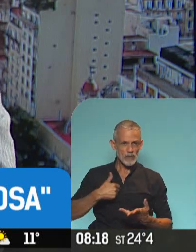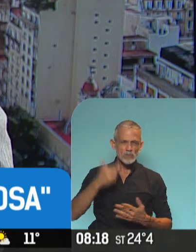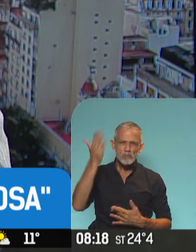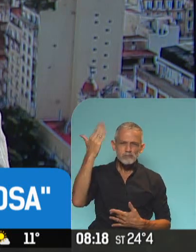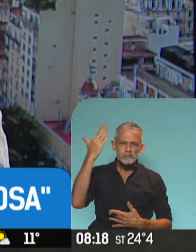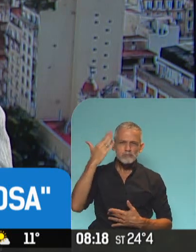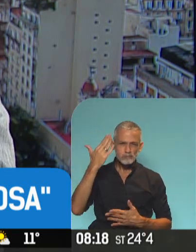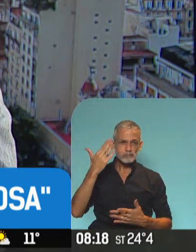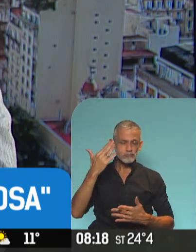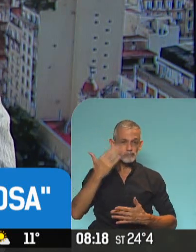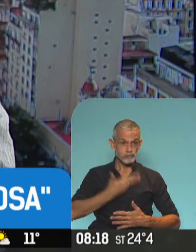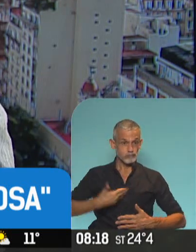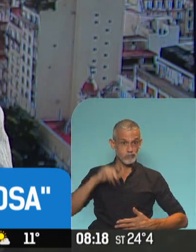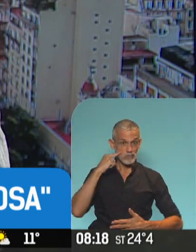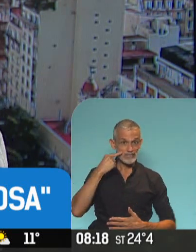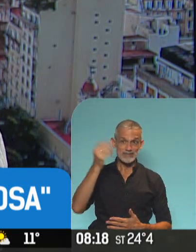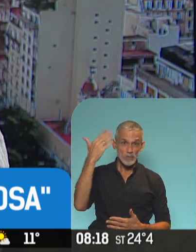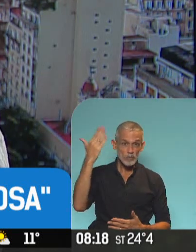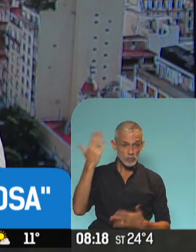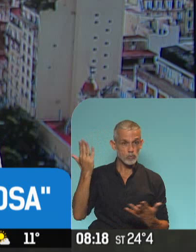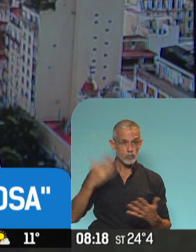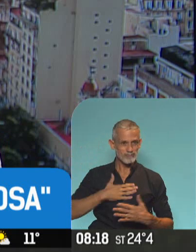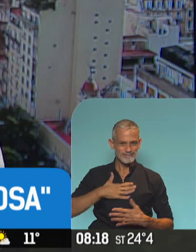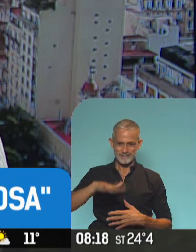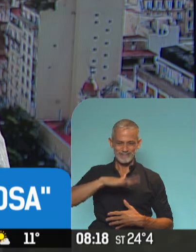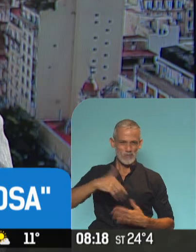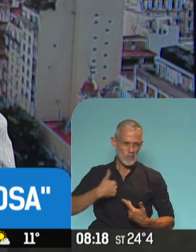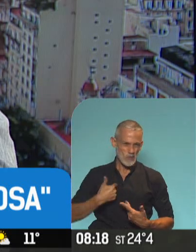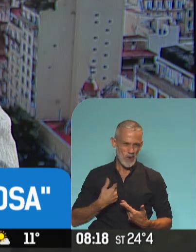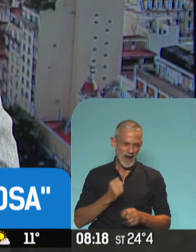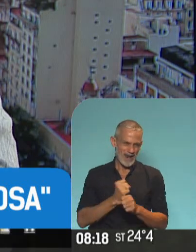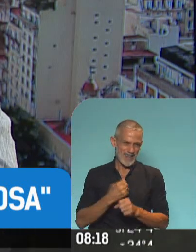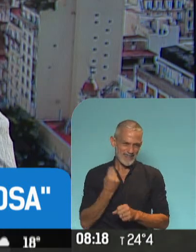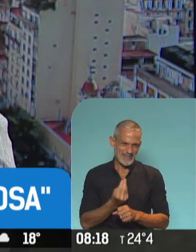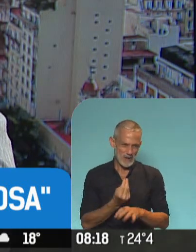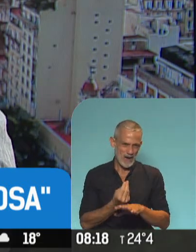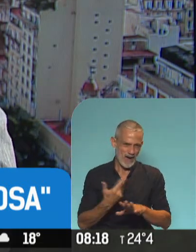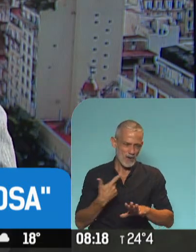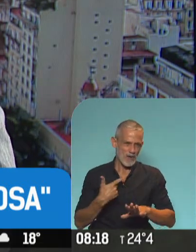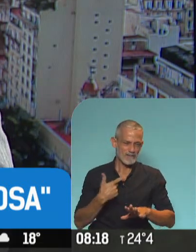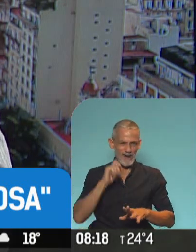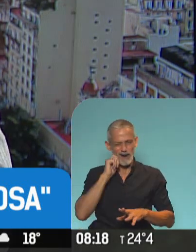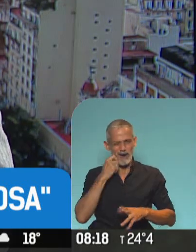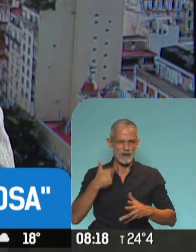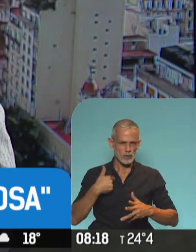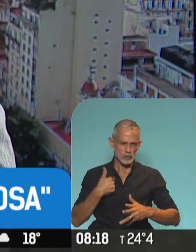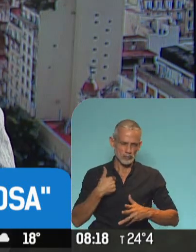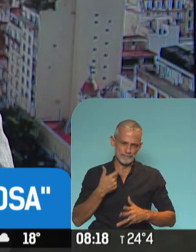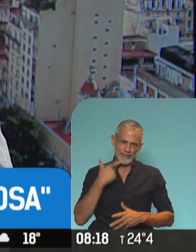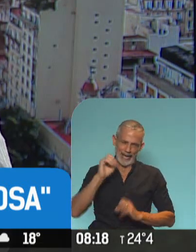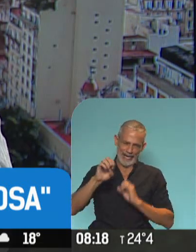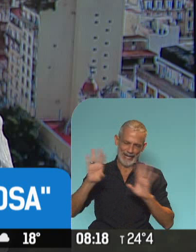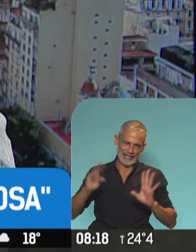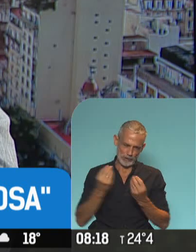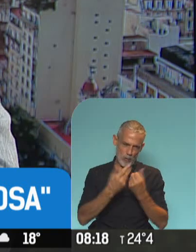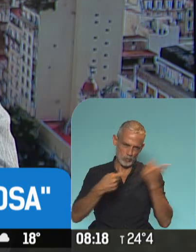discurso del doctor Alberto Fernández y desde el lugar mío, que no es precisamente cariñoso, pues soy bastante crítico de